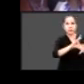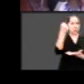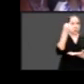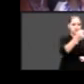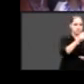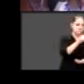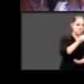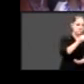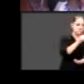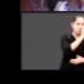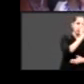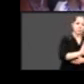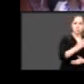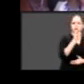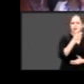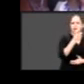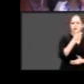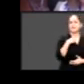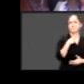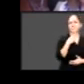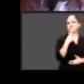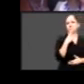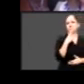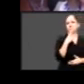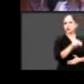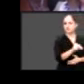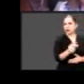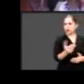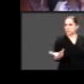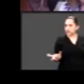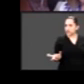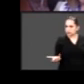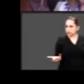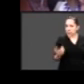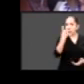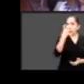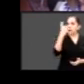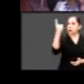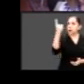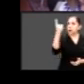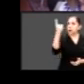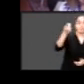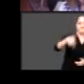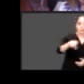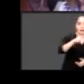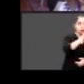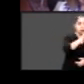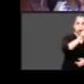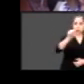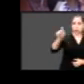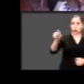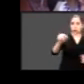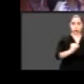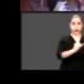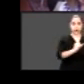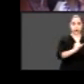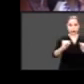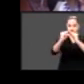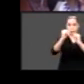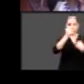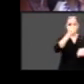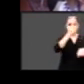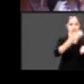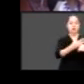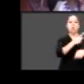cómo se va a operar esta esta indicación de austeridad ni a quién le va a afectar nosotros